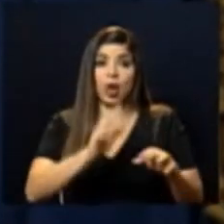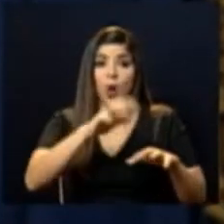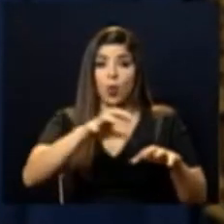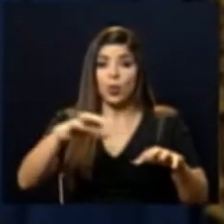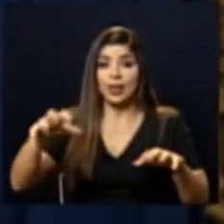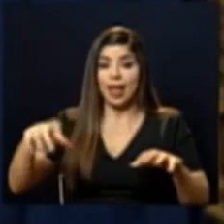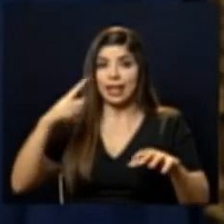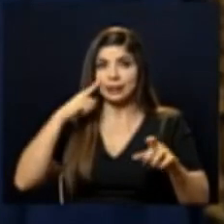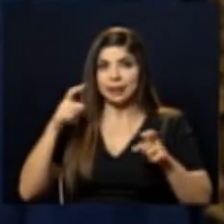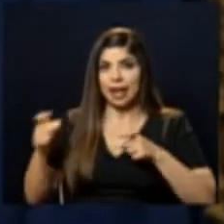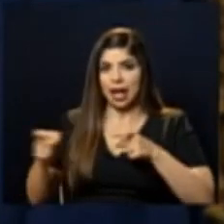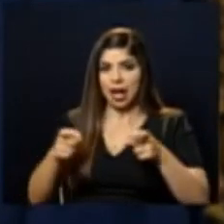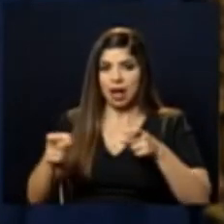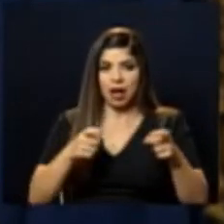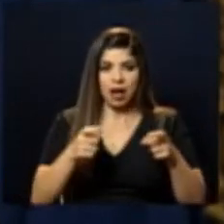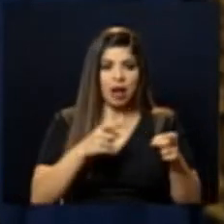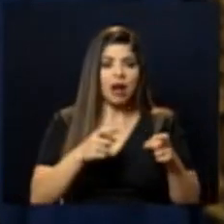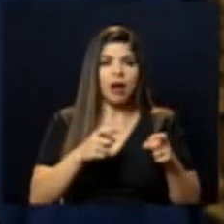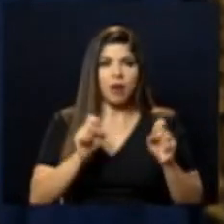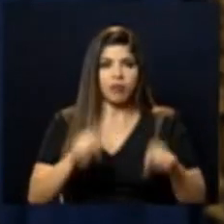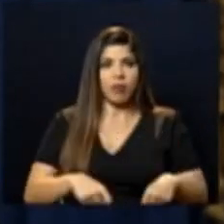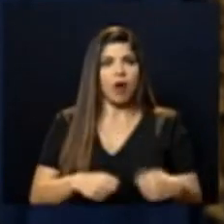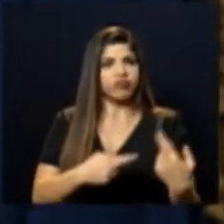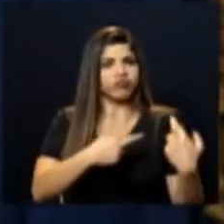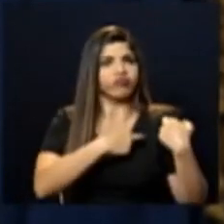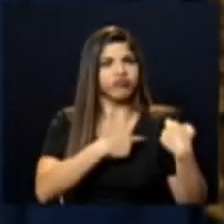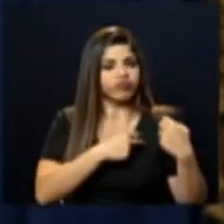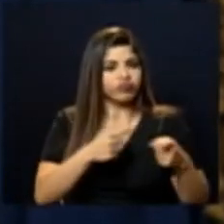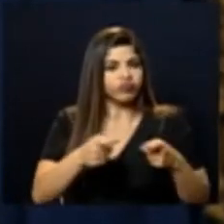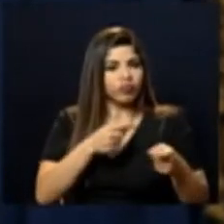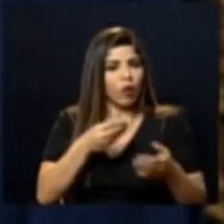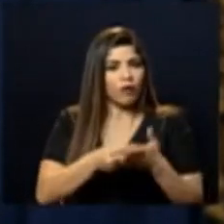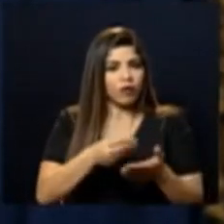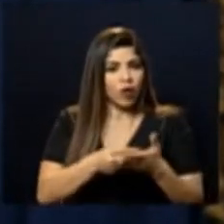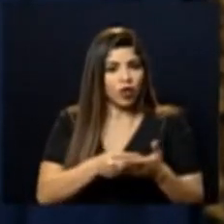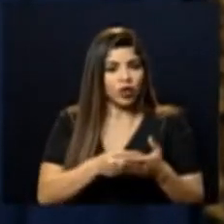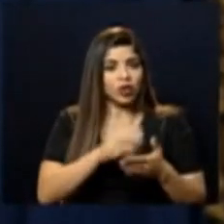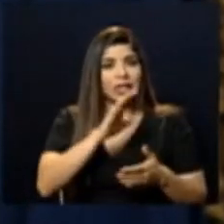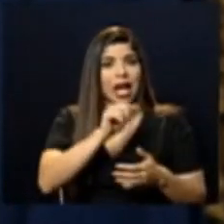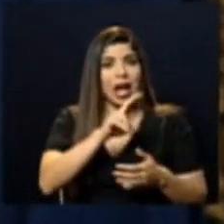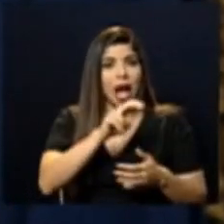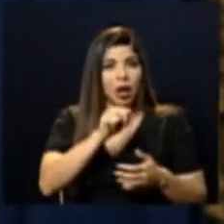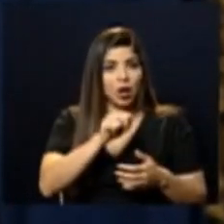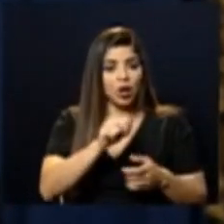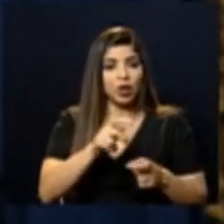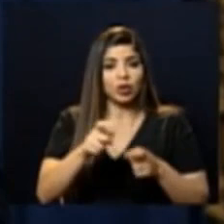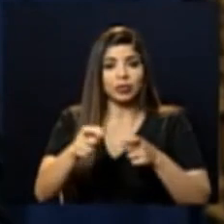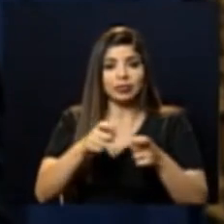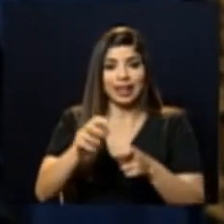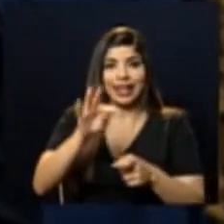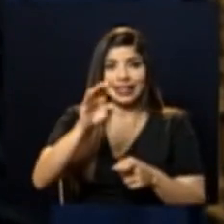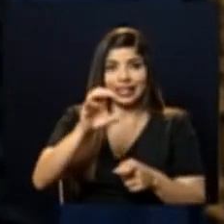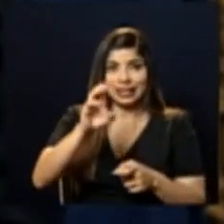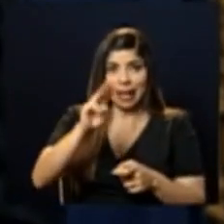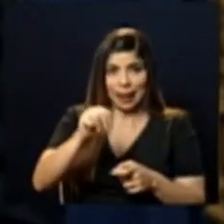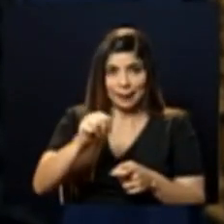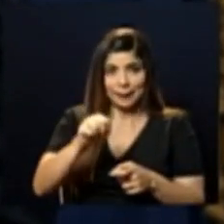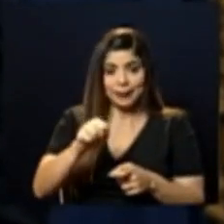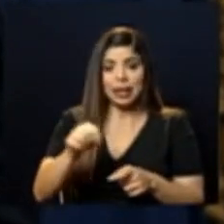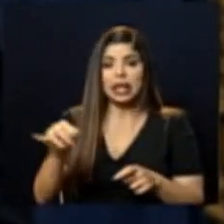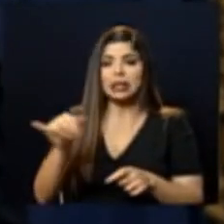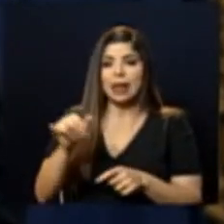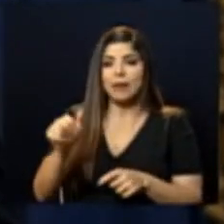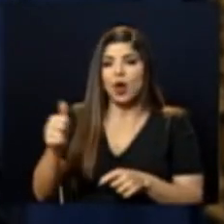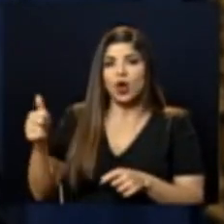de gestión para el adecuado y responsable manejo de los fondos del canon, de la explotación del TCM, así